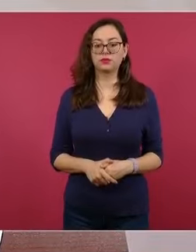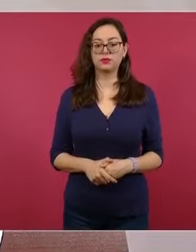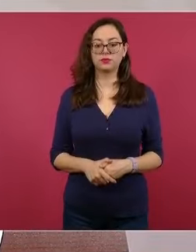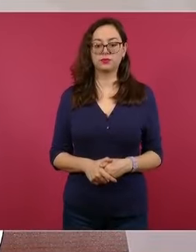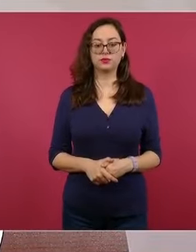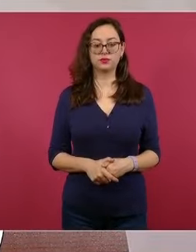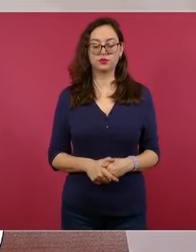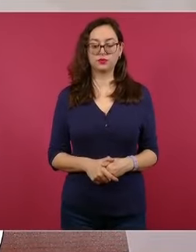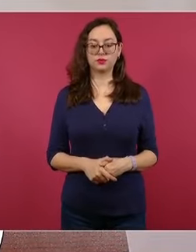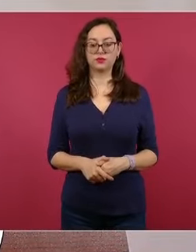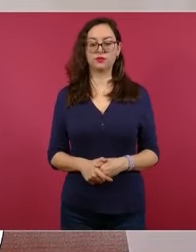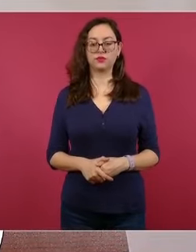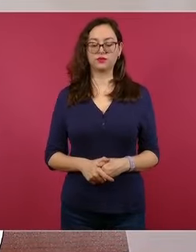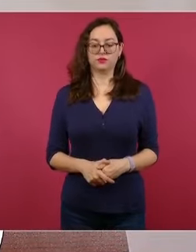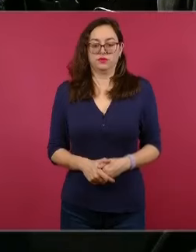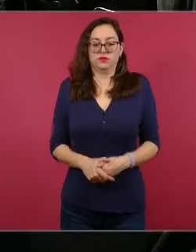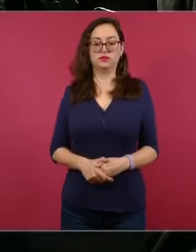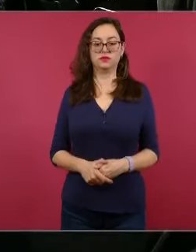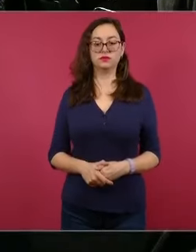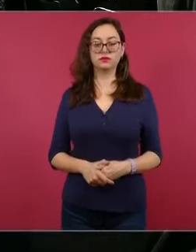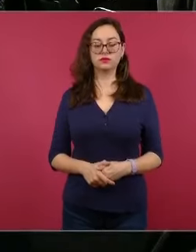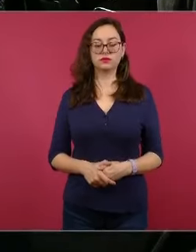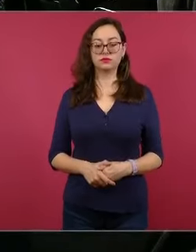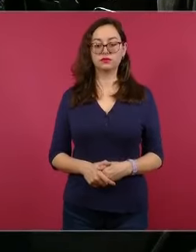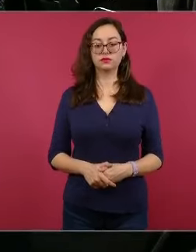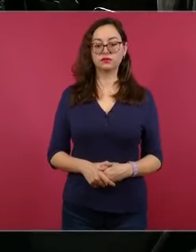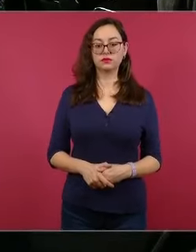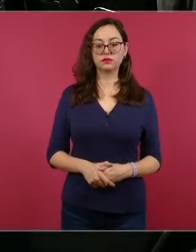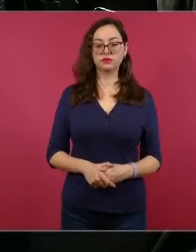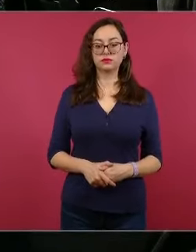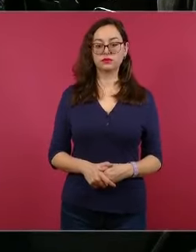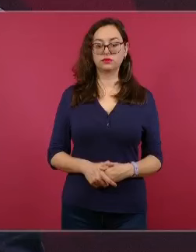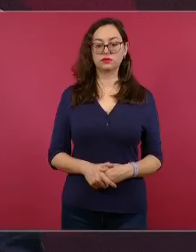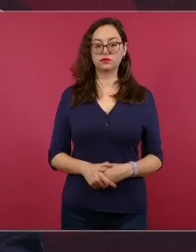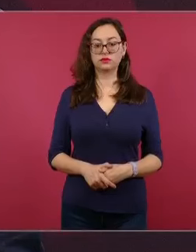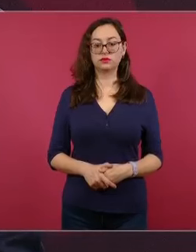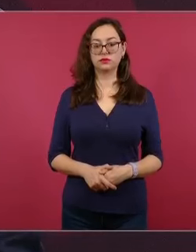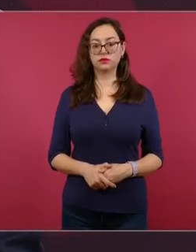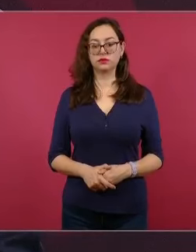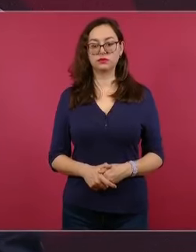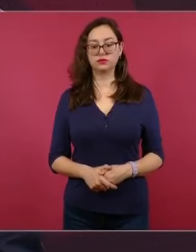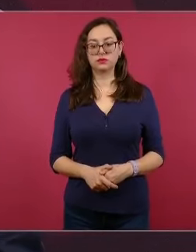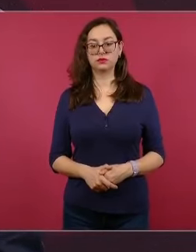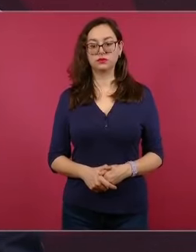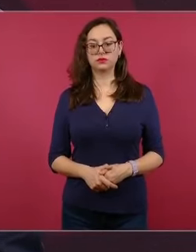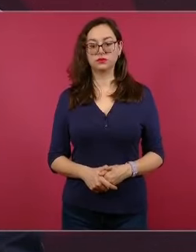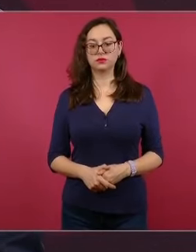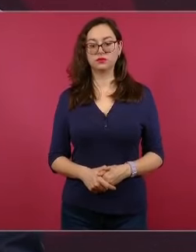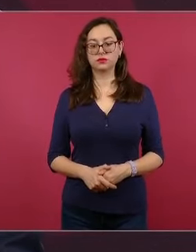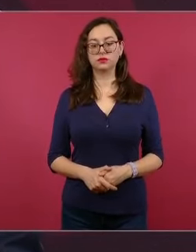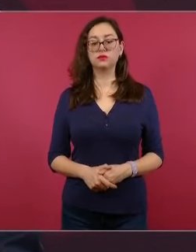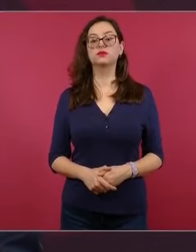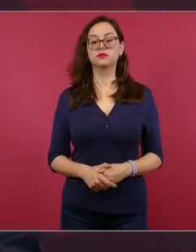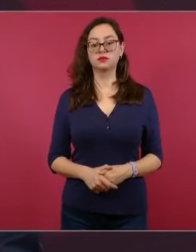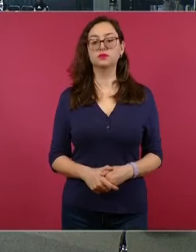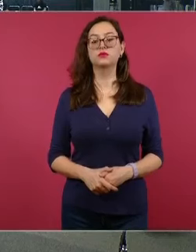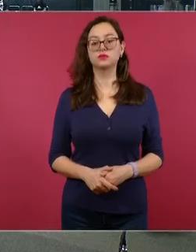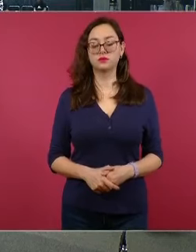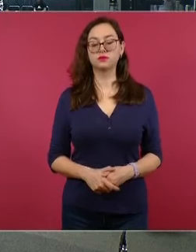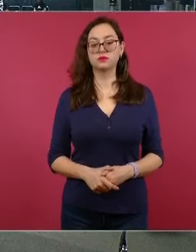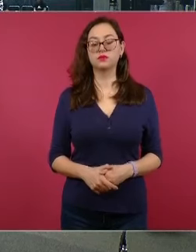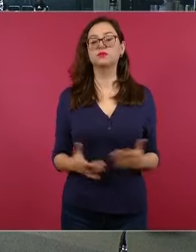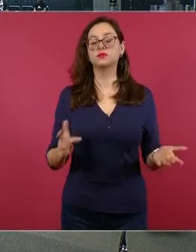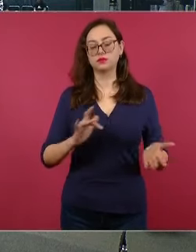información Sí para para este atenderlo Muchas gracias